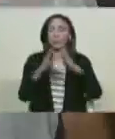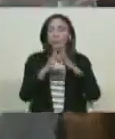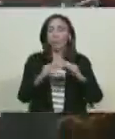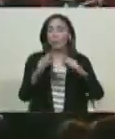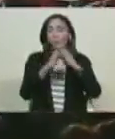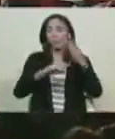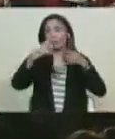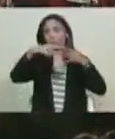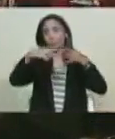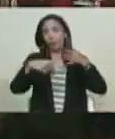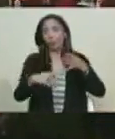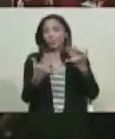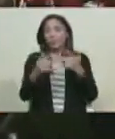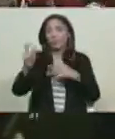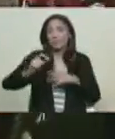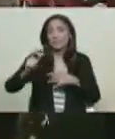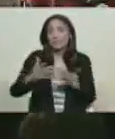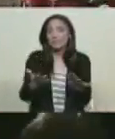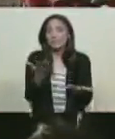Que necesitamos cambiar.